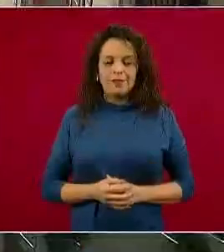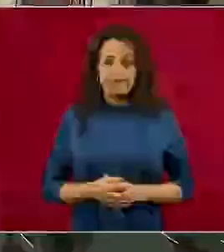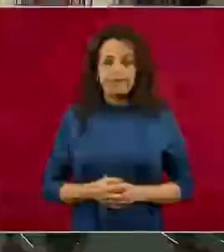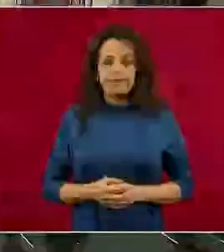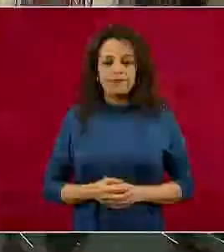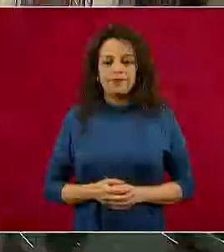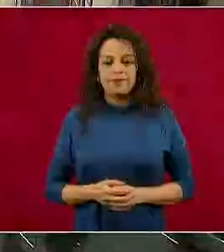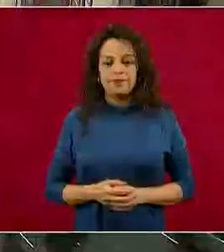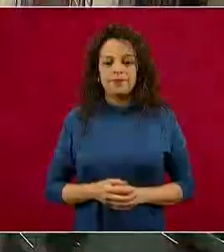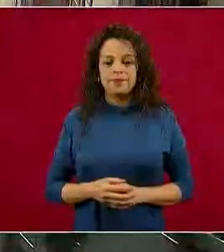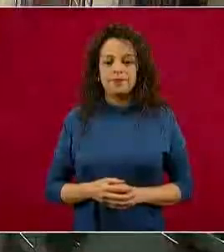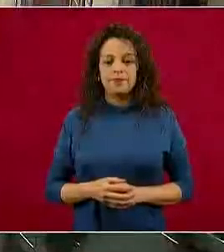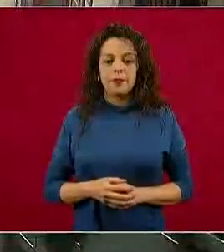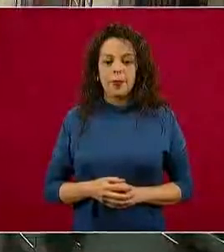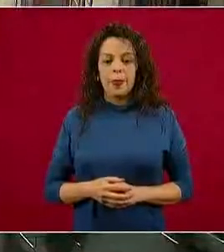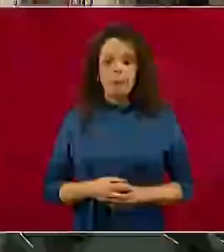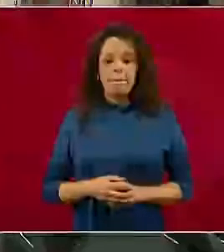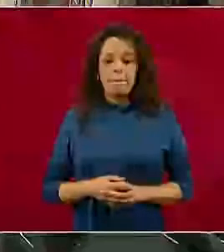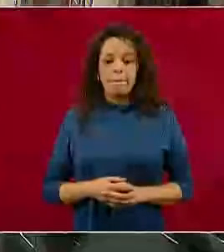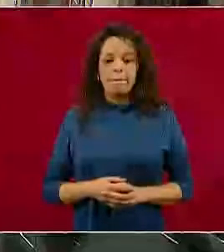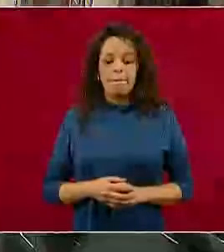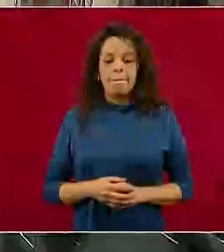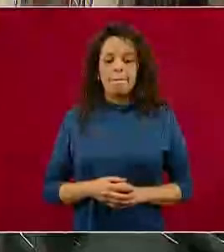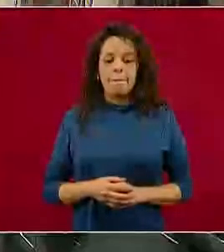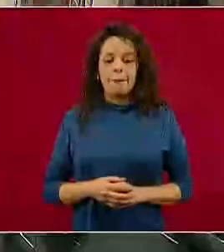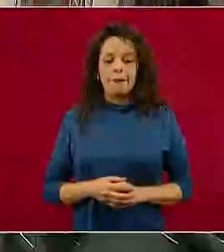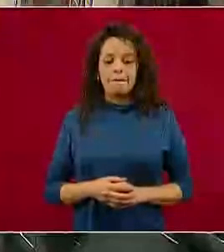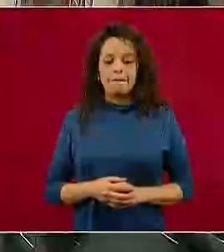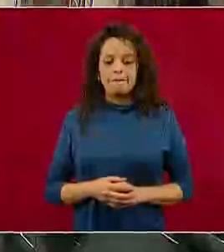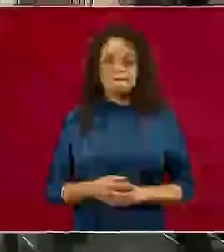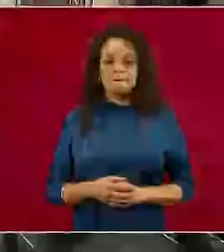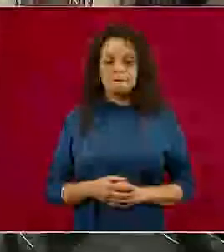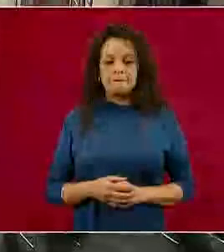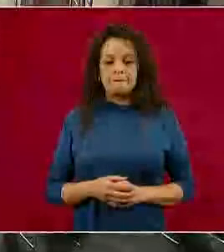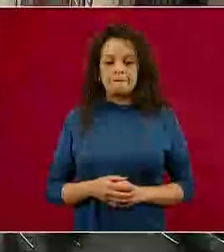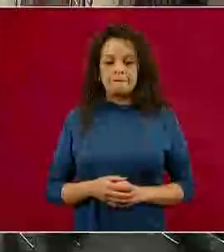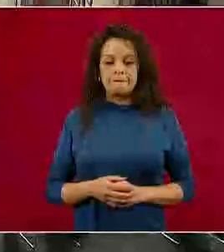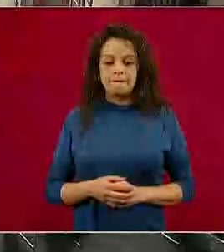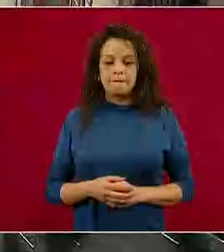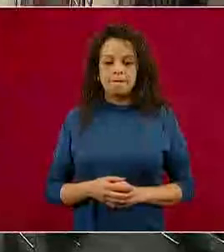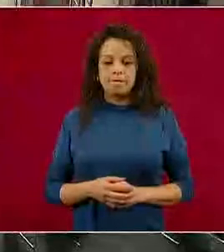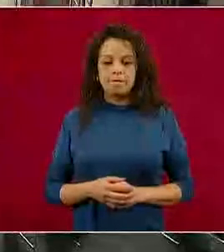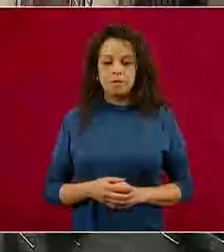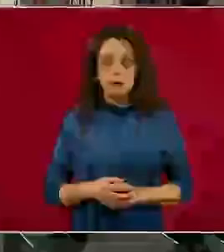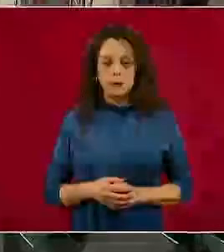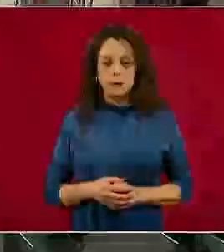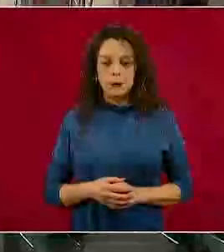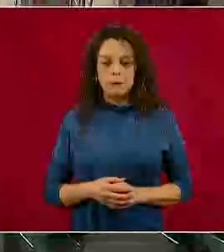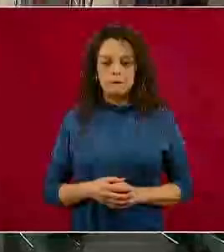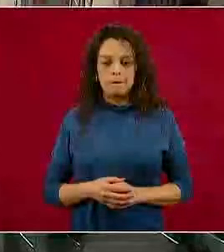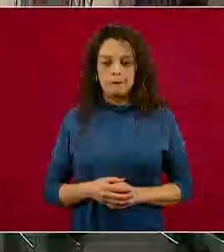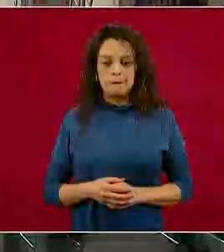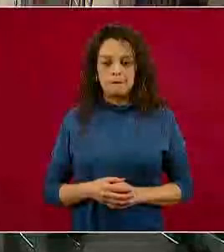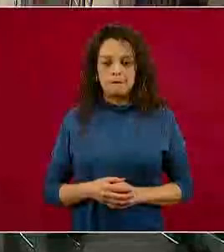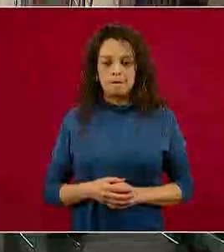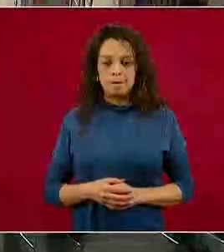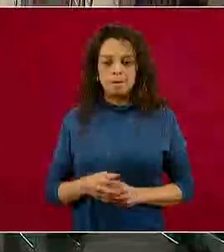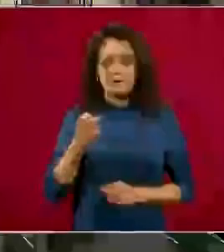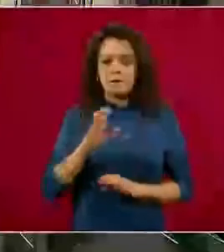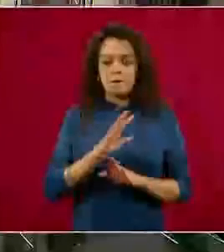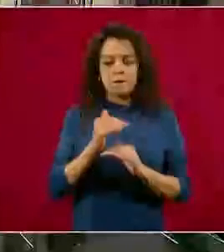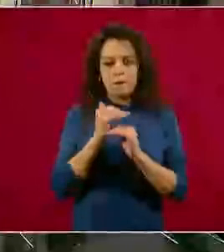últimas, las siguientes diapositivas, perdón, una atrás, por favor. Vamos a dejar entonces aquí